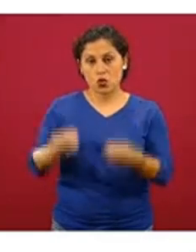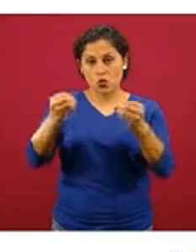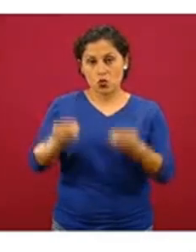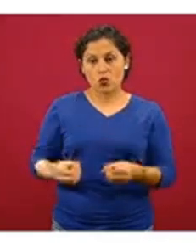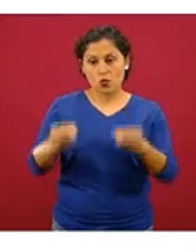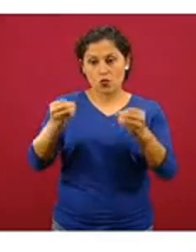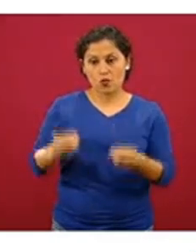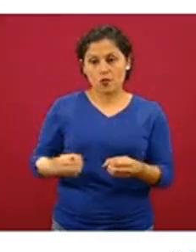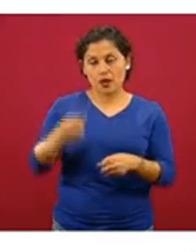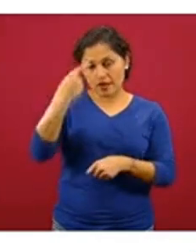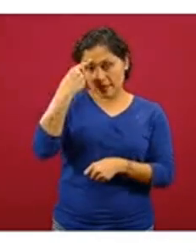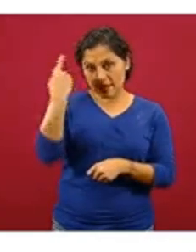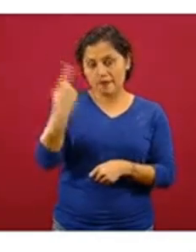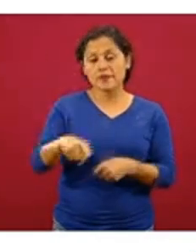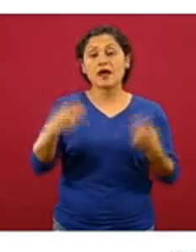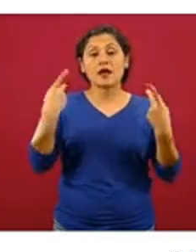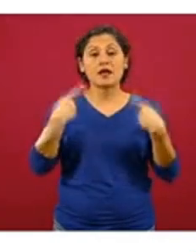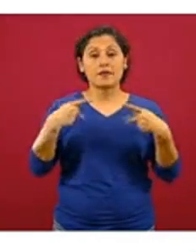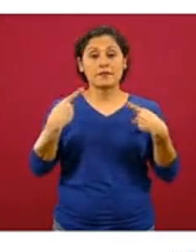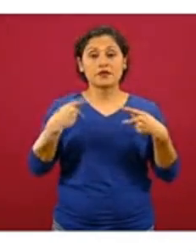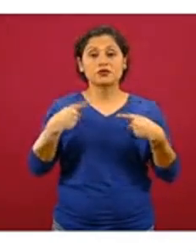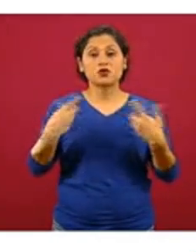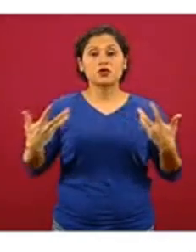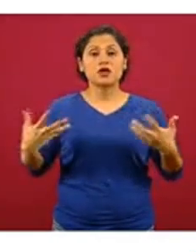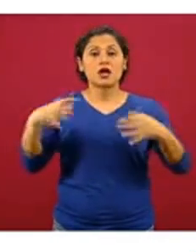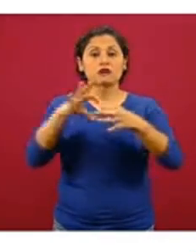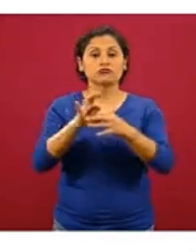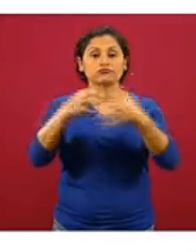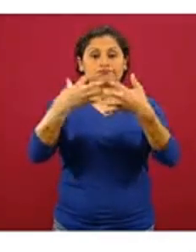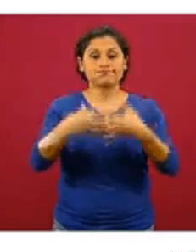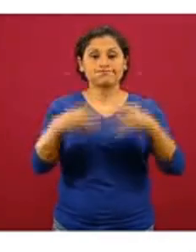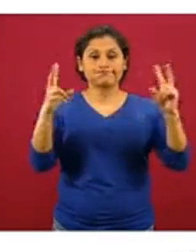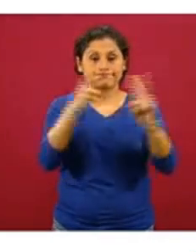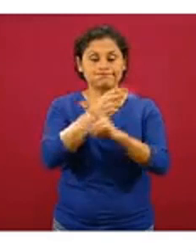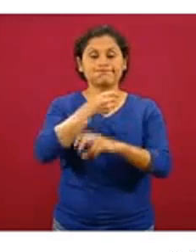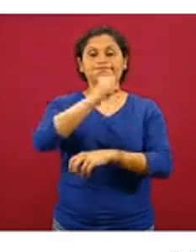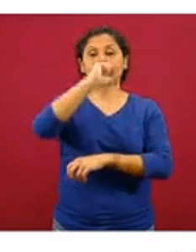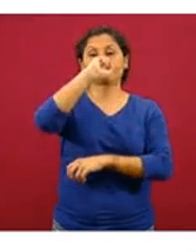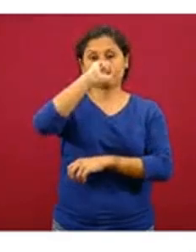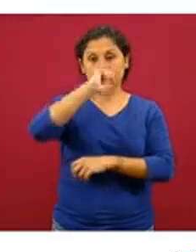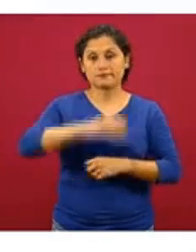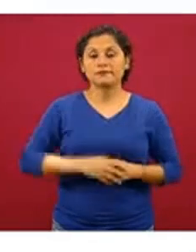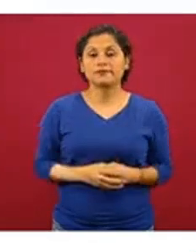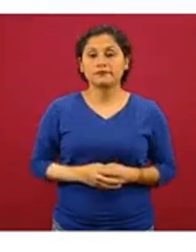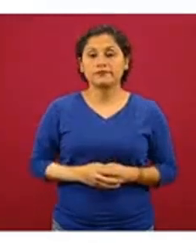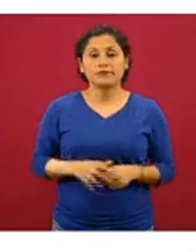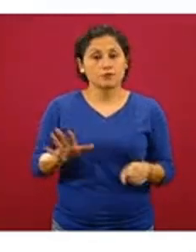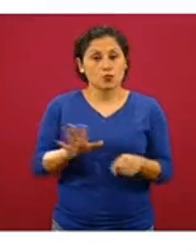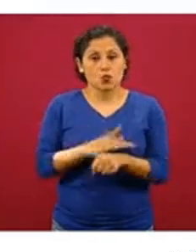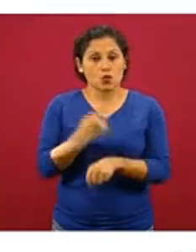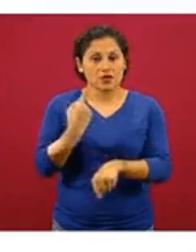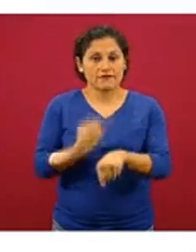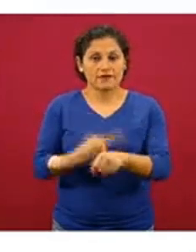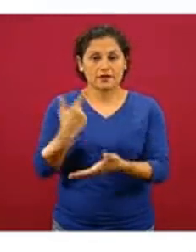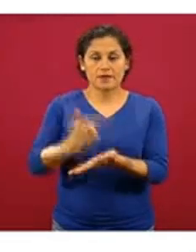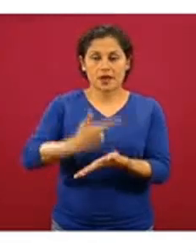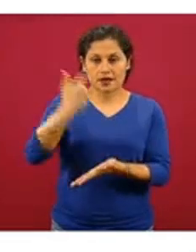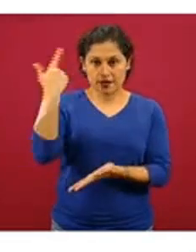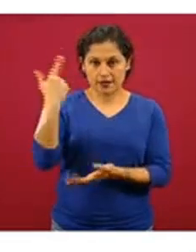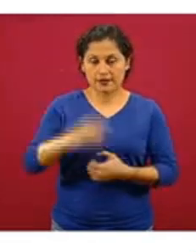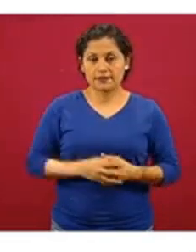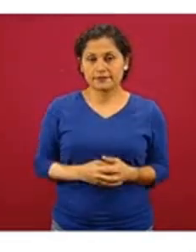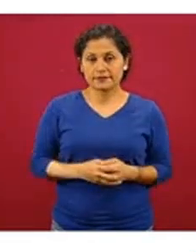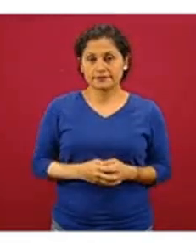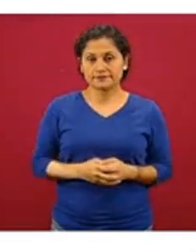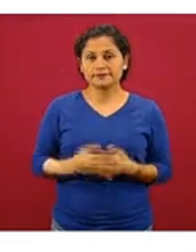para personas que usan ventilador mecánico porque están críticamente enfermas y por